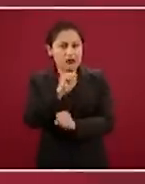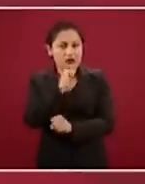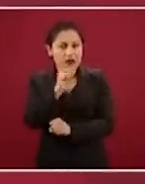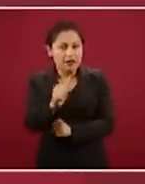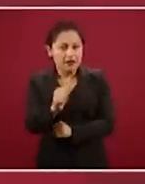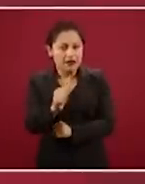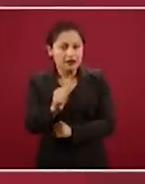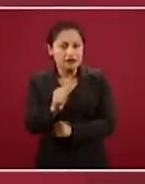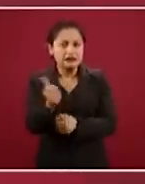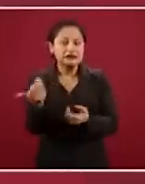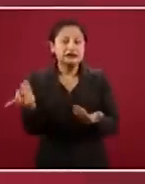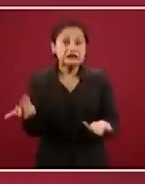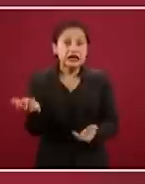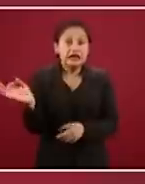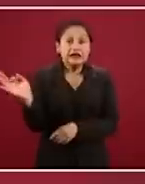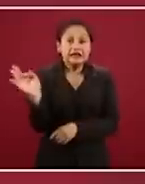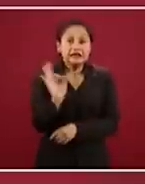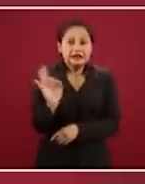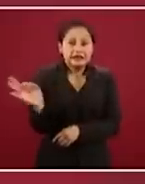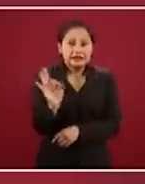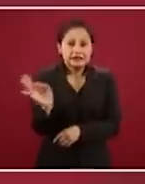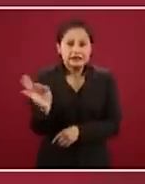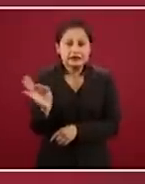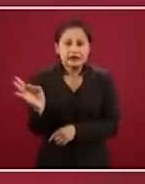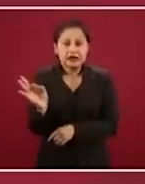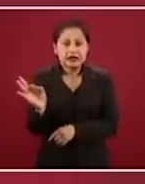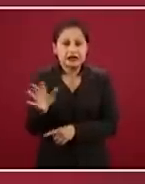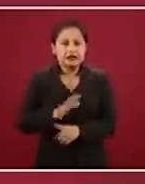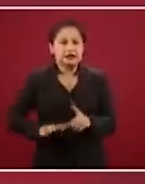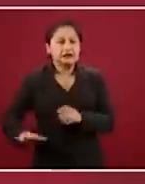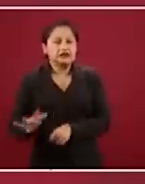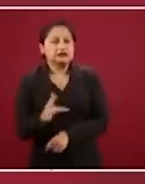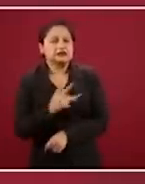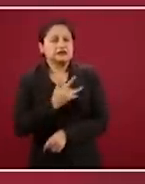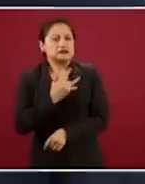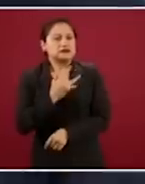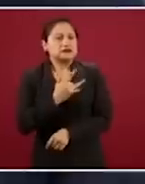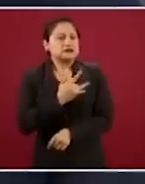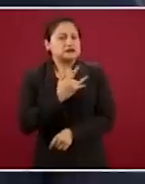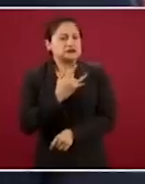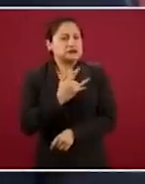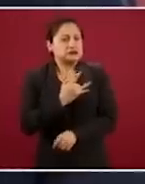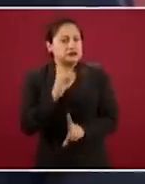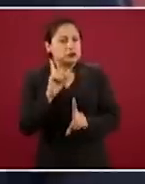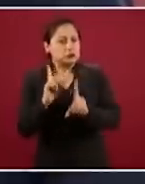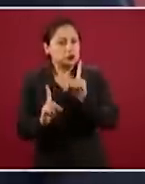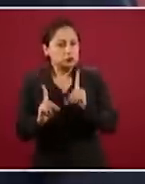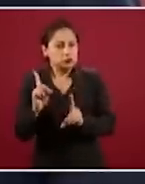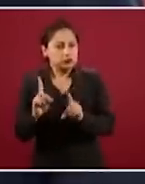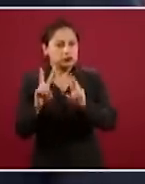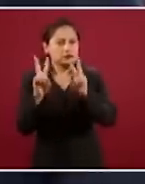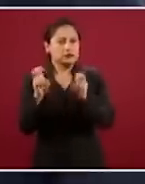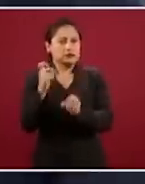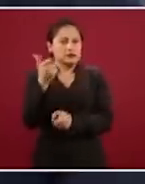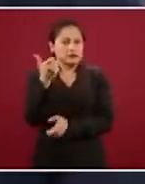entonces iba a haber incertidumbre económica, financiera, cosa que no existe.